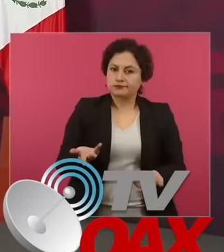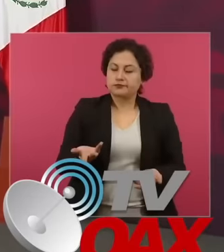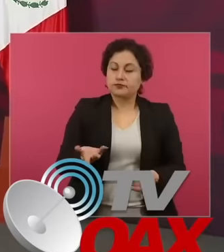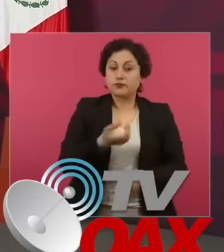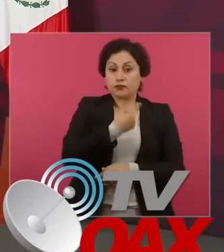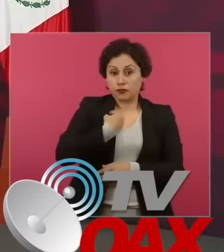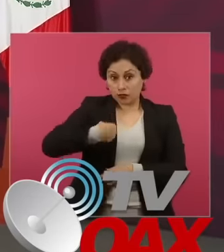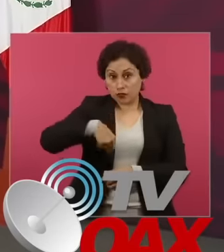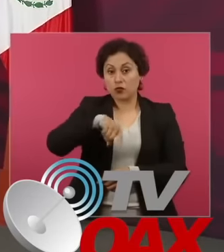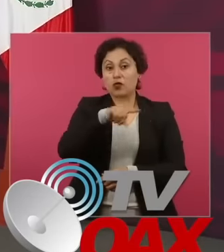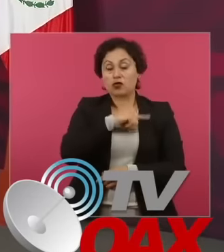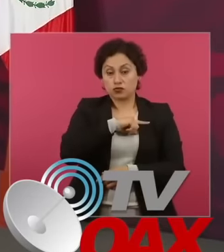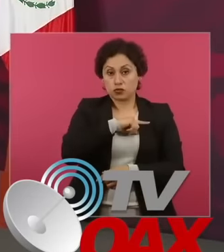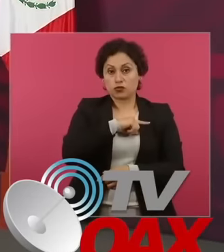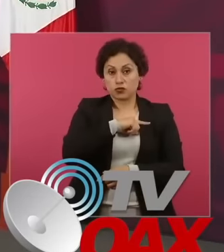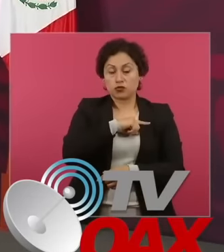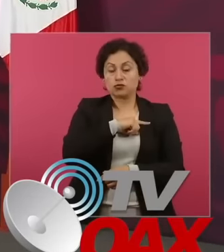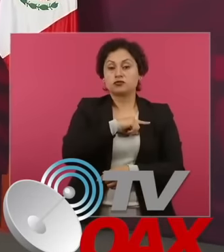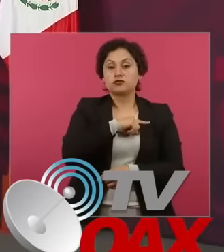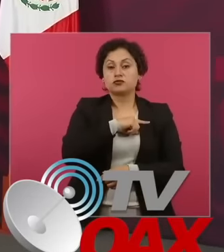no vamos a permitir